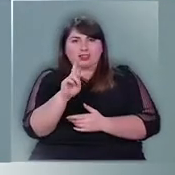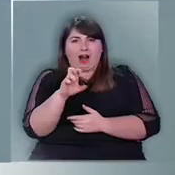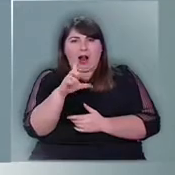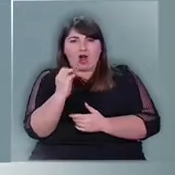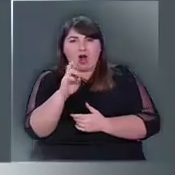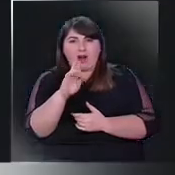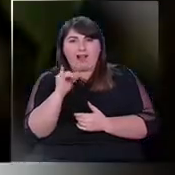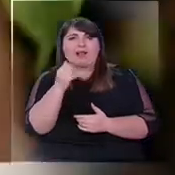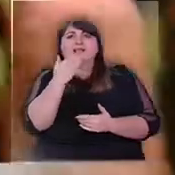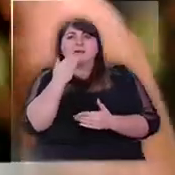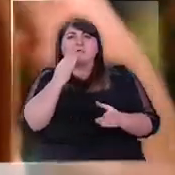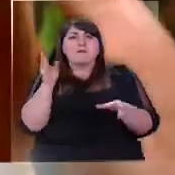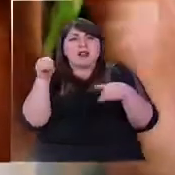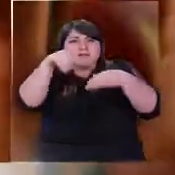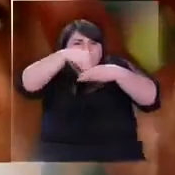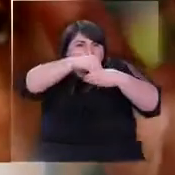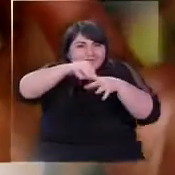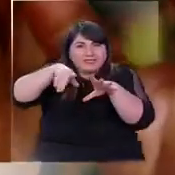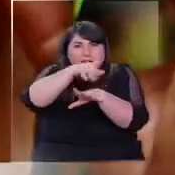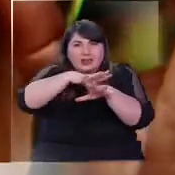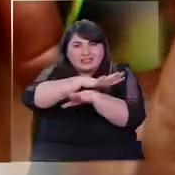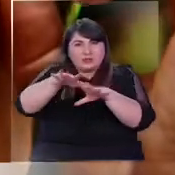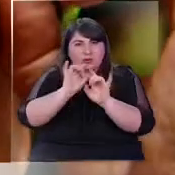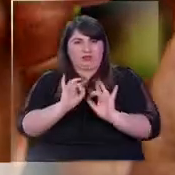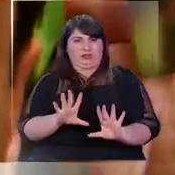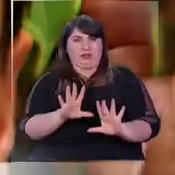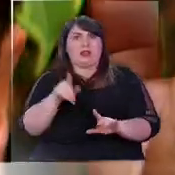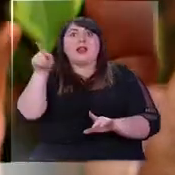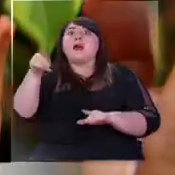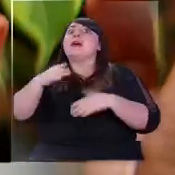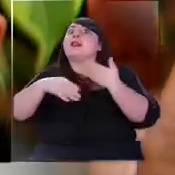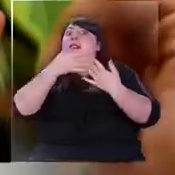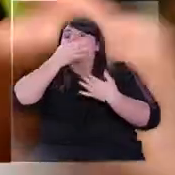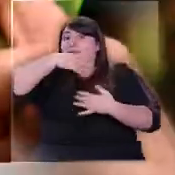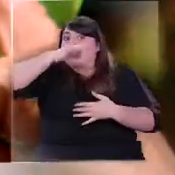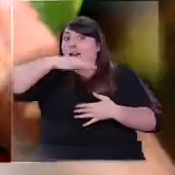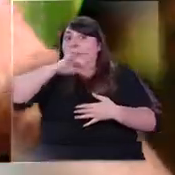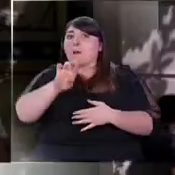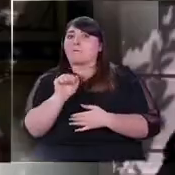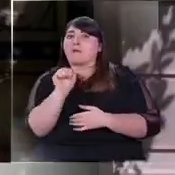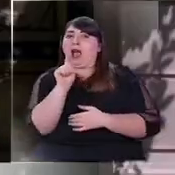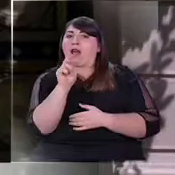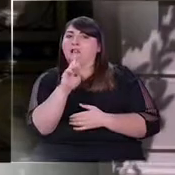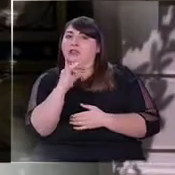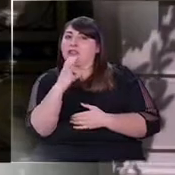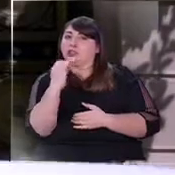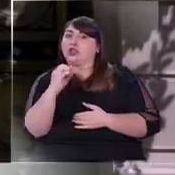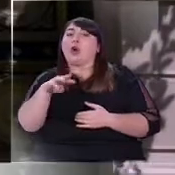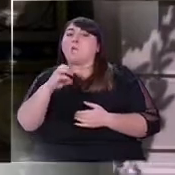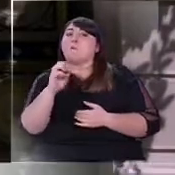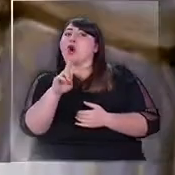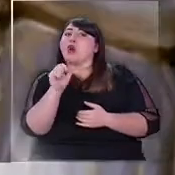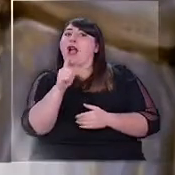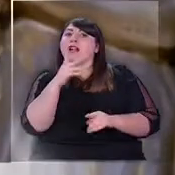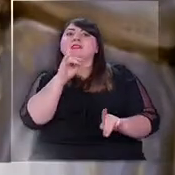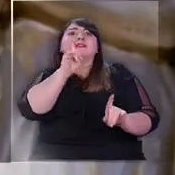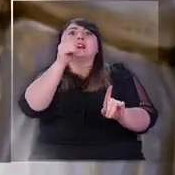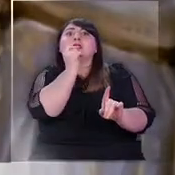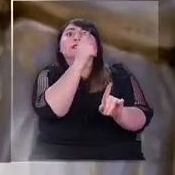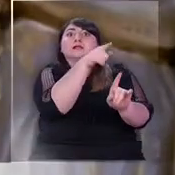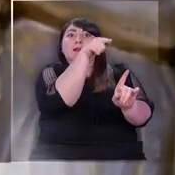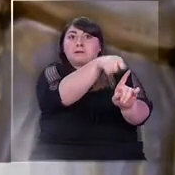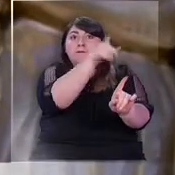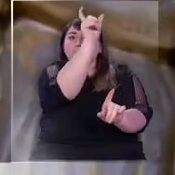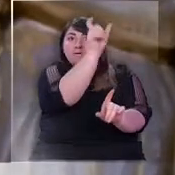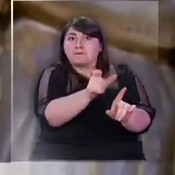en una situación así. Va más allá. Las declaraciones de Patricio Morales apuntan también hacia la Dirección de Presupuesto del Ministerio